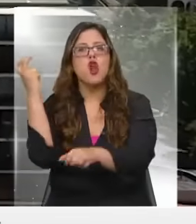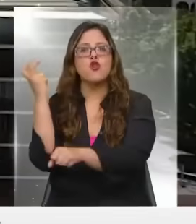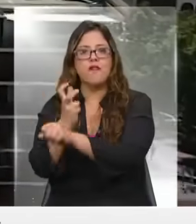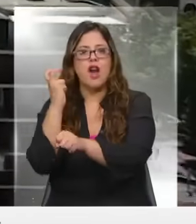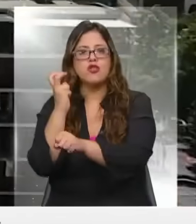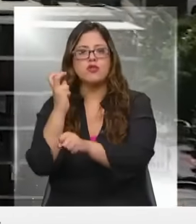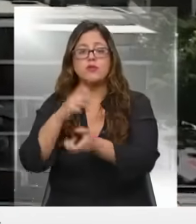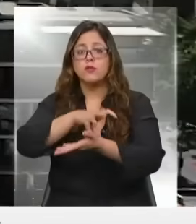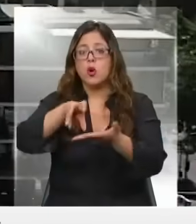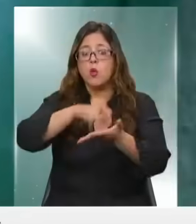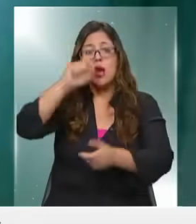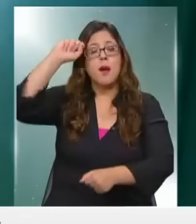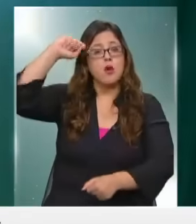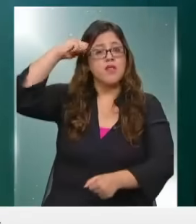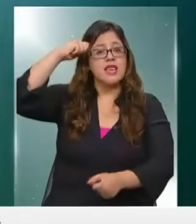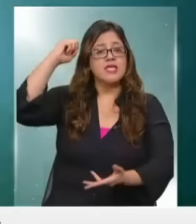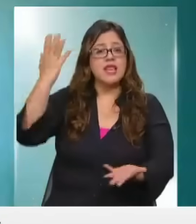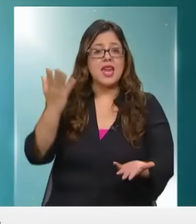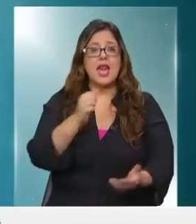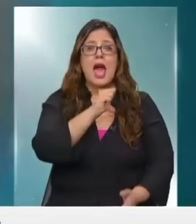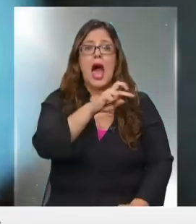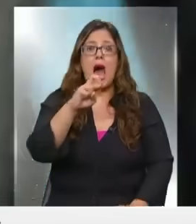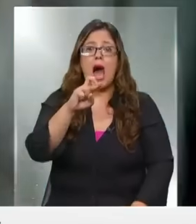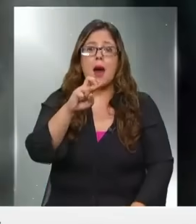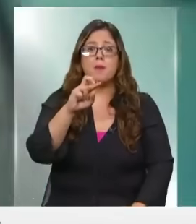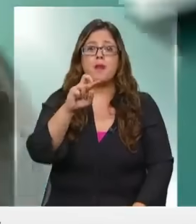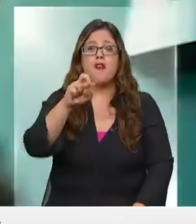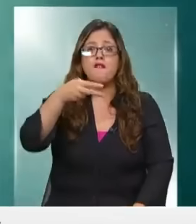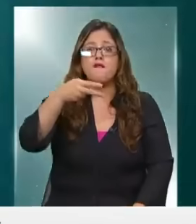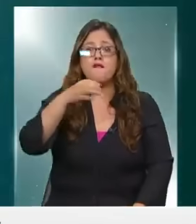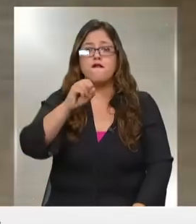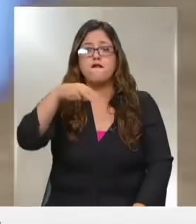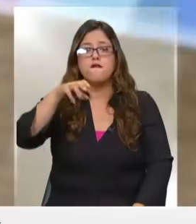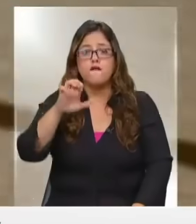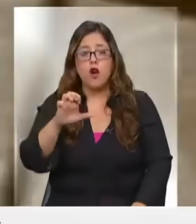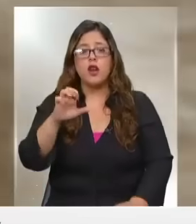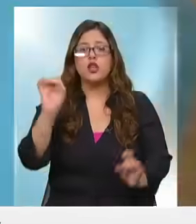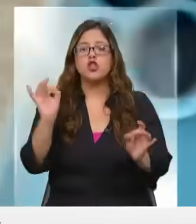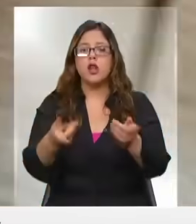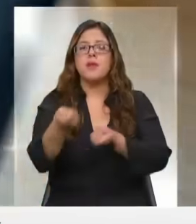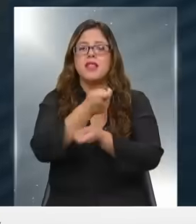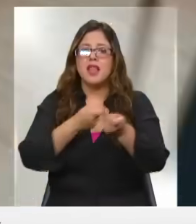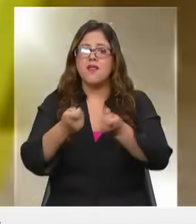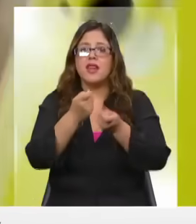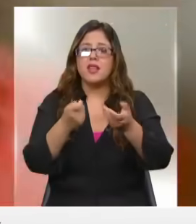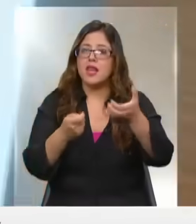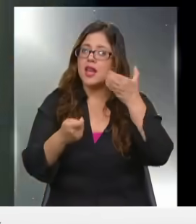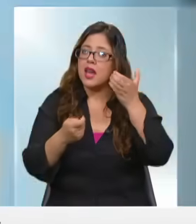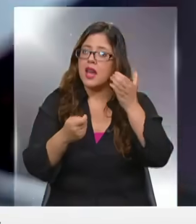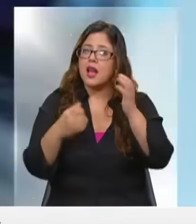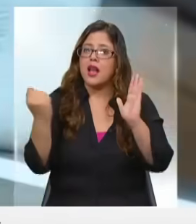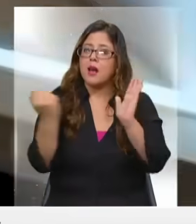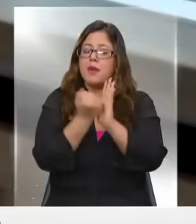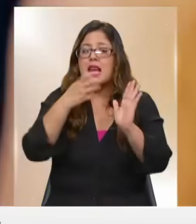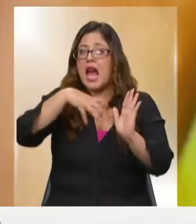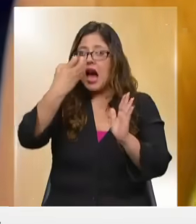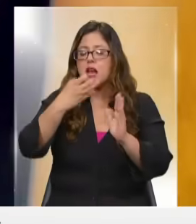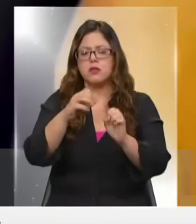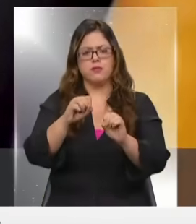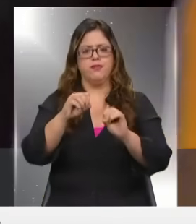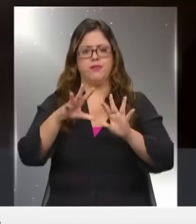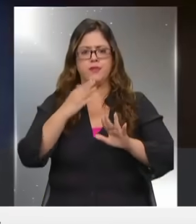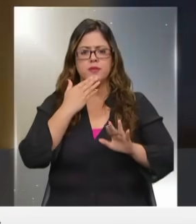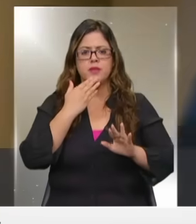Mientras que Providencia, la tienda AppPhone, que solo vende teléfonos marca Apple, nos da otra sorpresa.